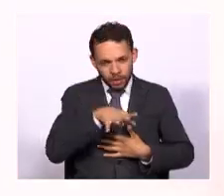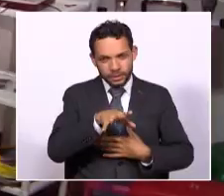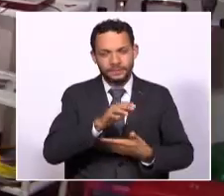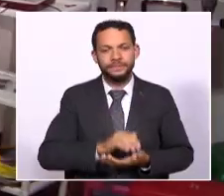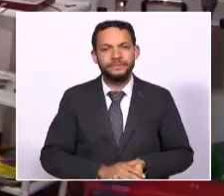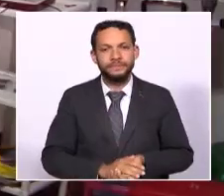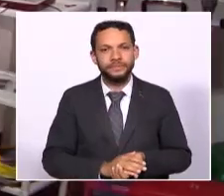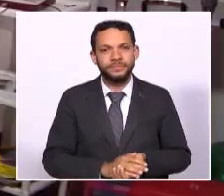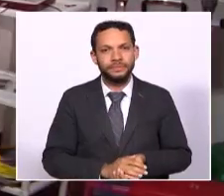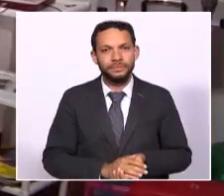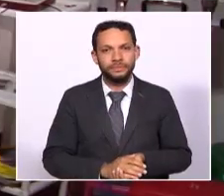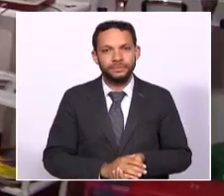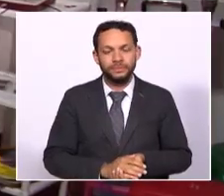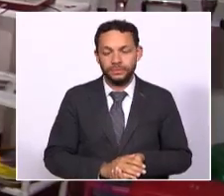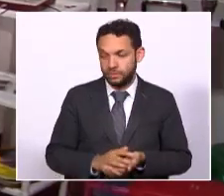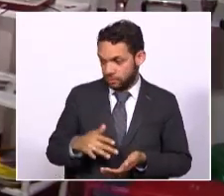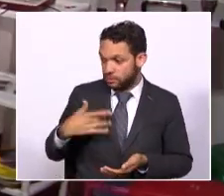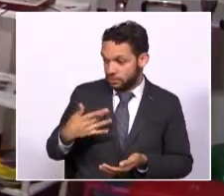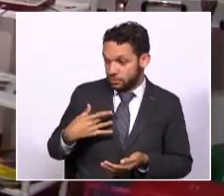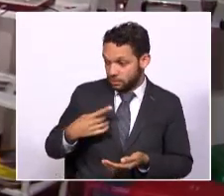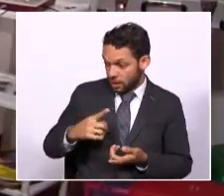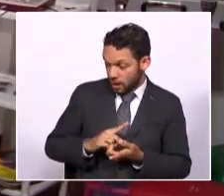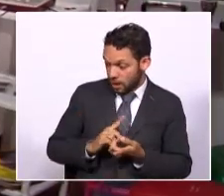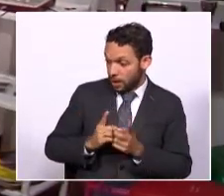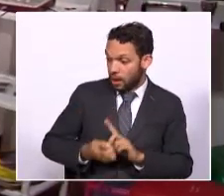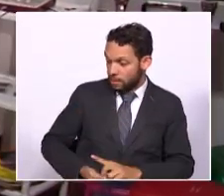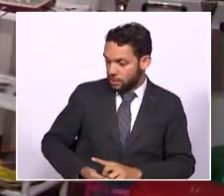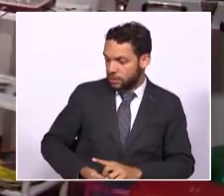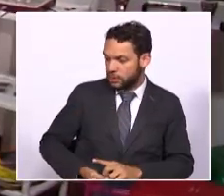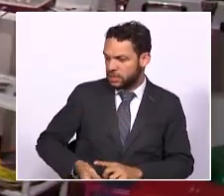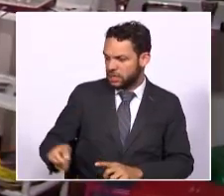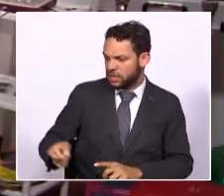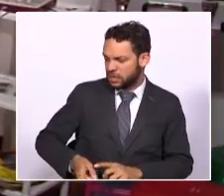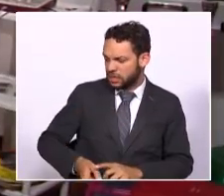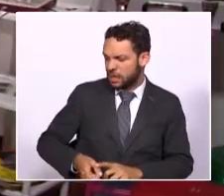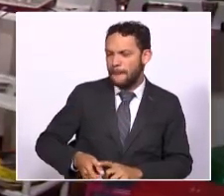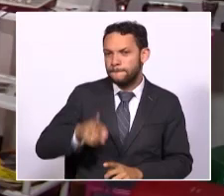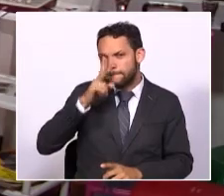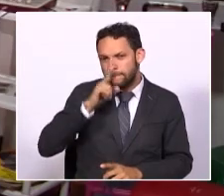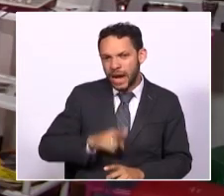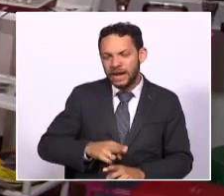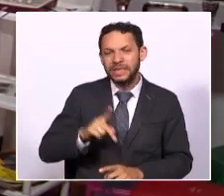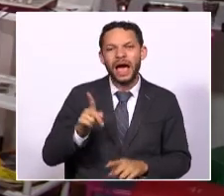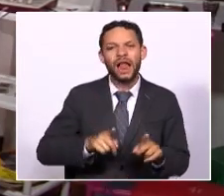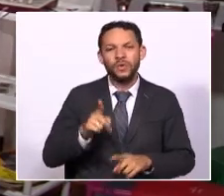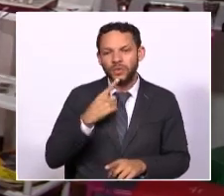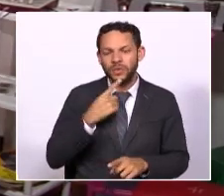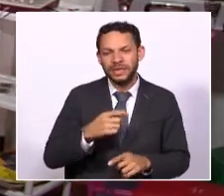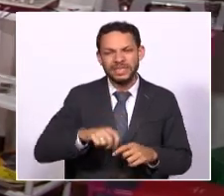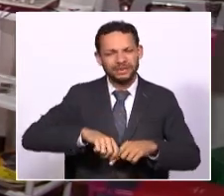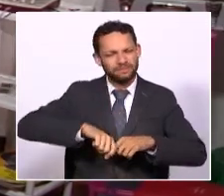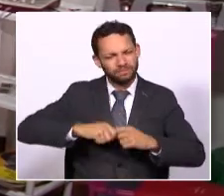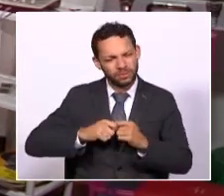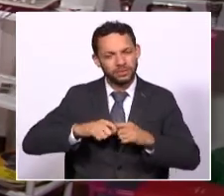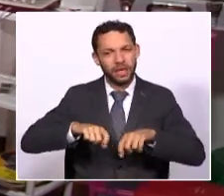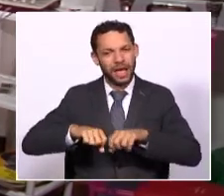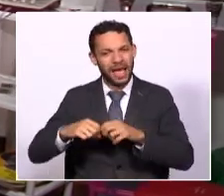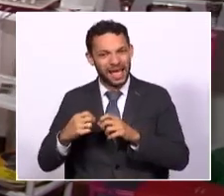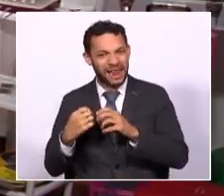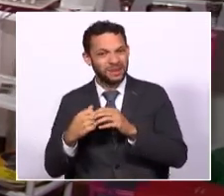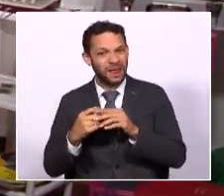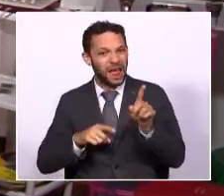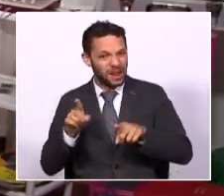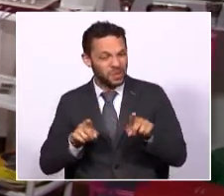Muy bien. Ahí se siente, como dicen las personas, que sacó una yuca, ¿no? Lo que está haciendo es cuadrando esa subluxación.